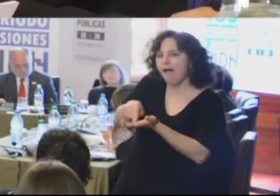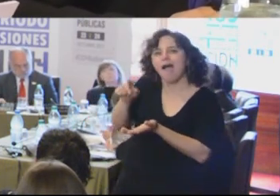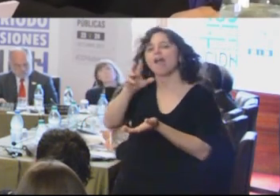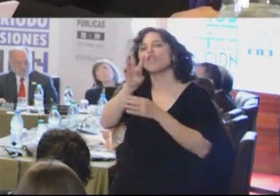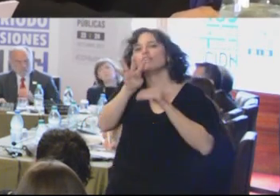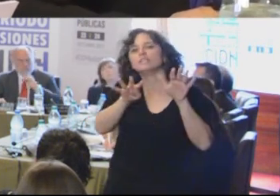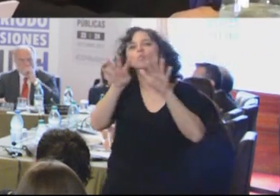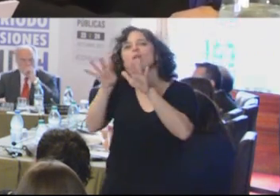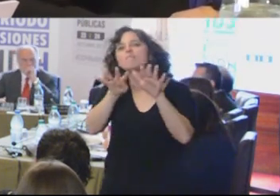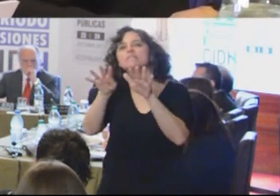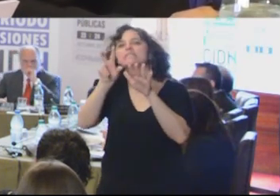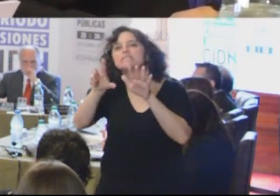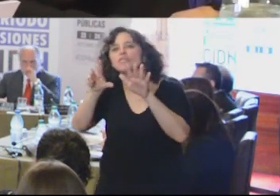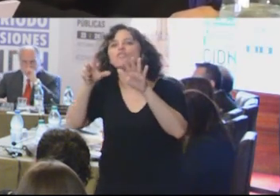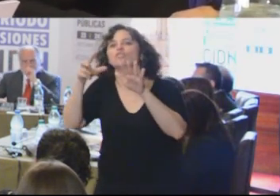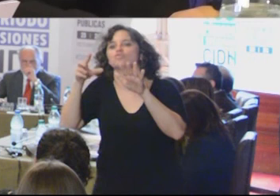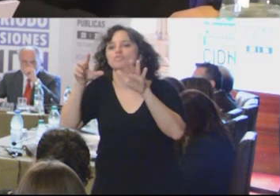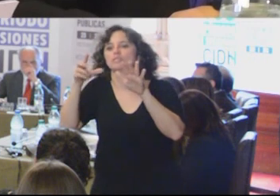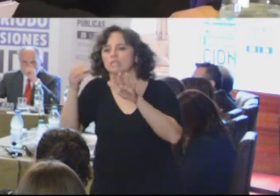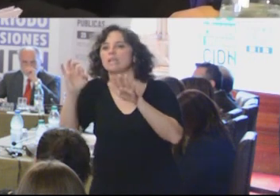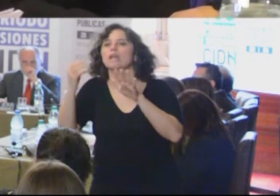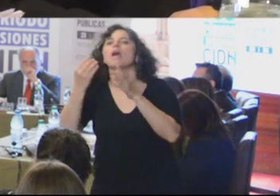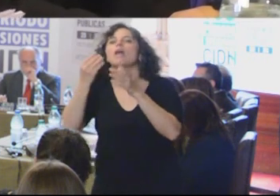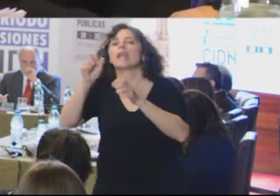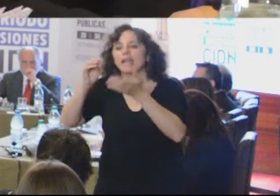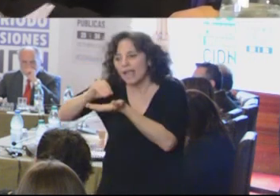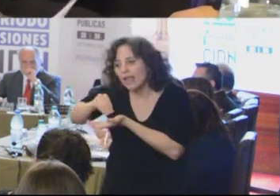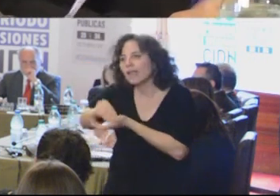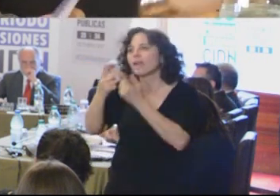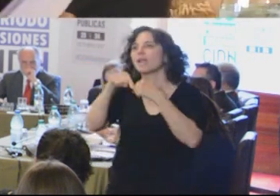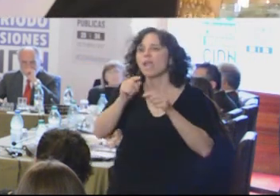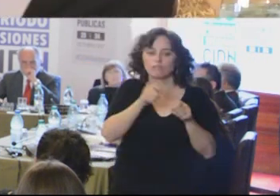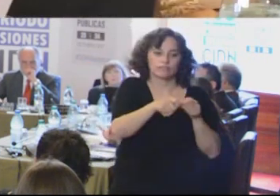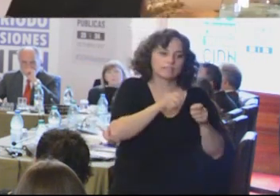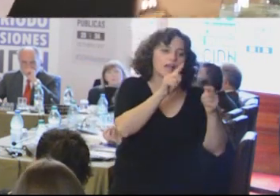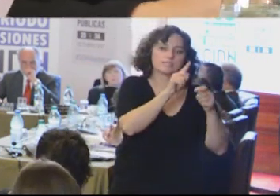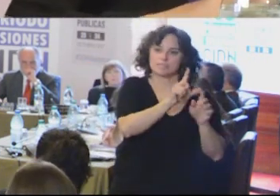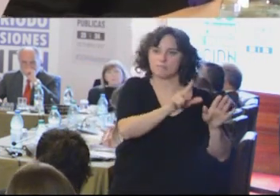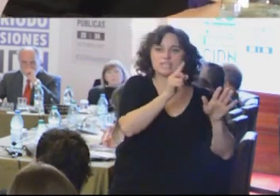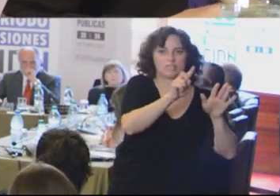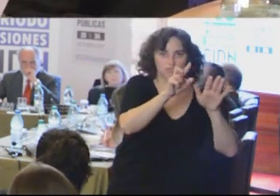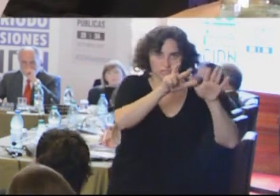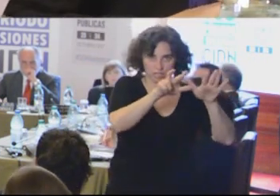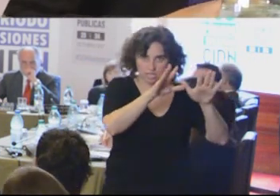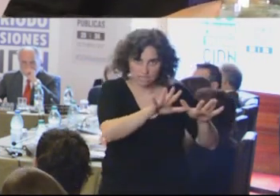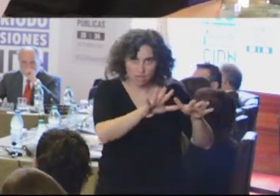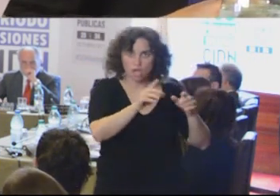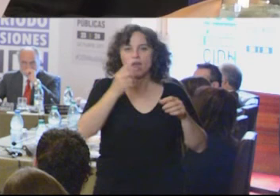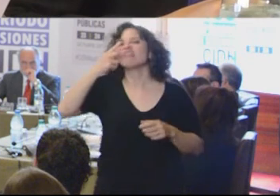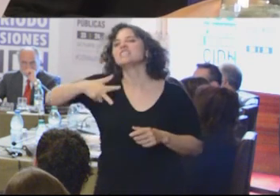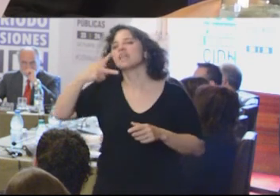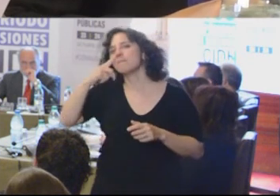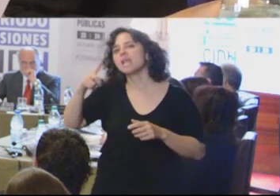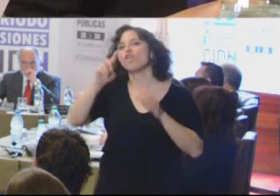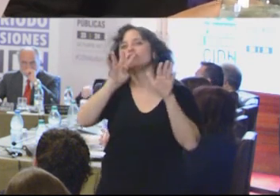775 registros que afectan a 7 mil 175 vinculados al 13 mil 906